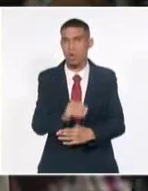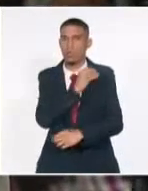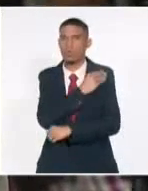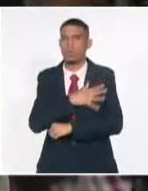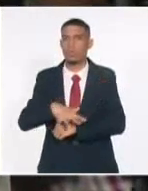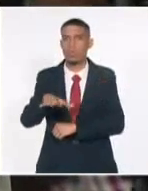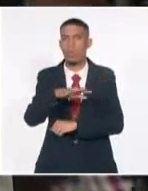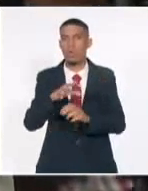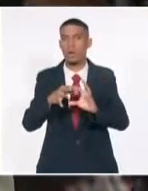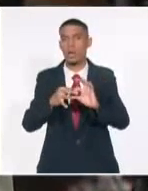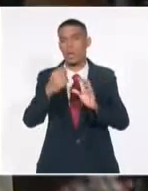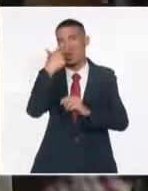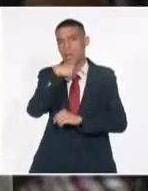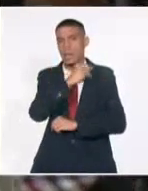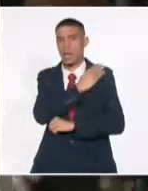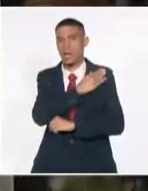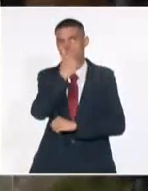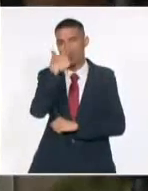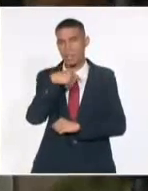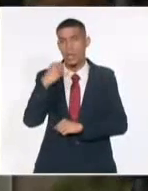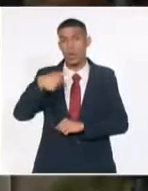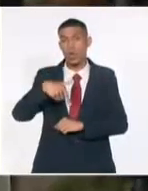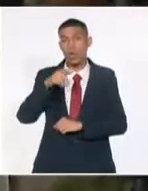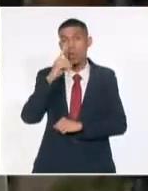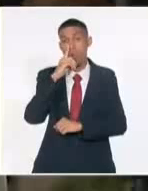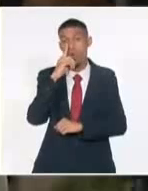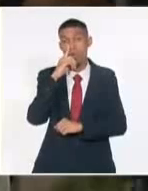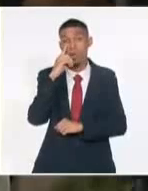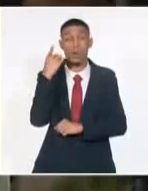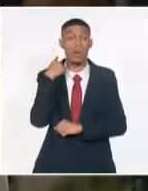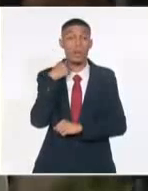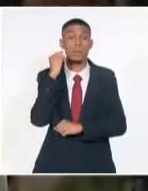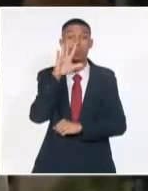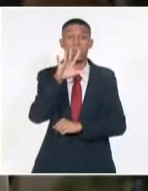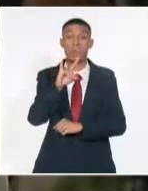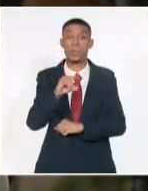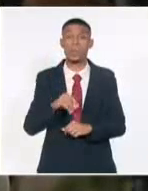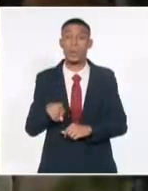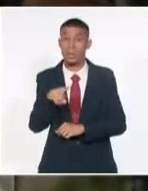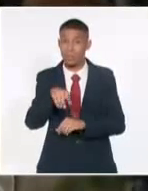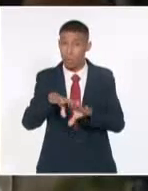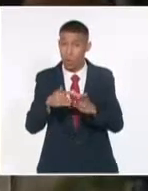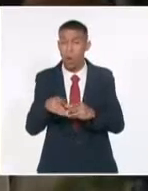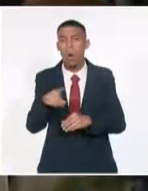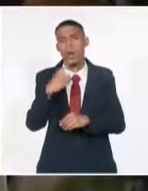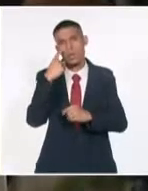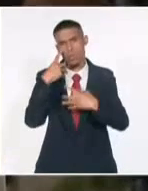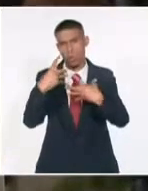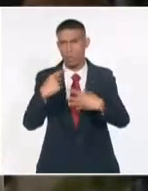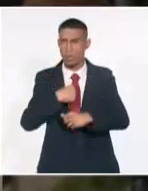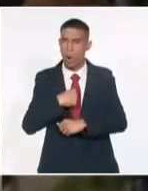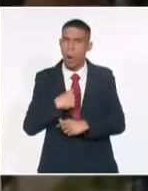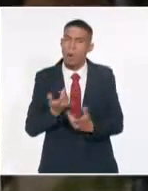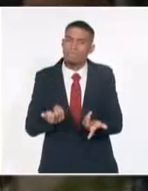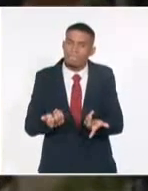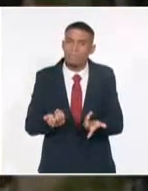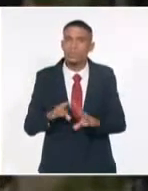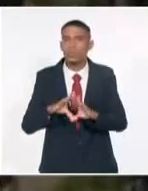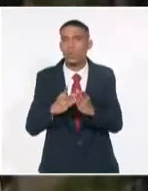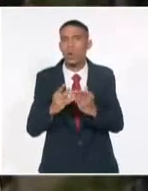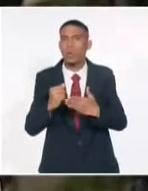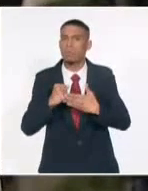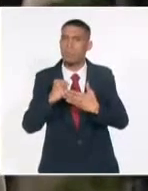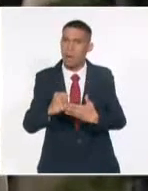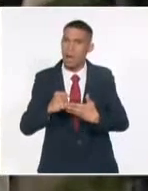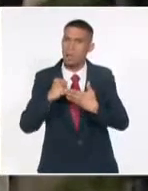en junio del 59. Esto es para nosotros muy, muy importante, todo el apoyo que Cuba brinda